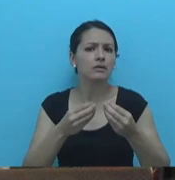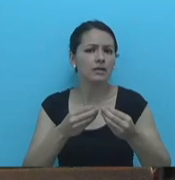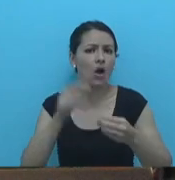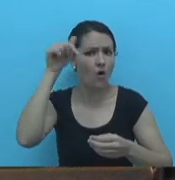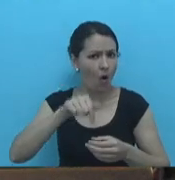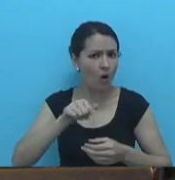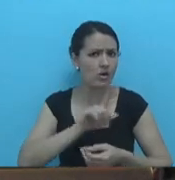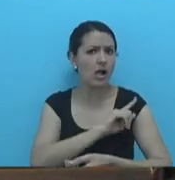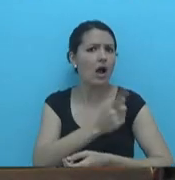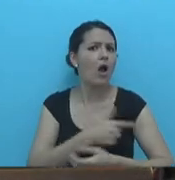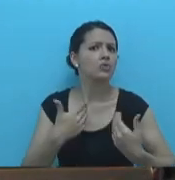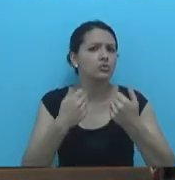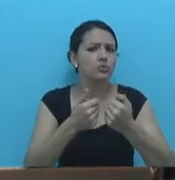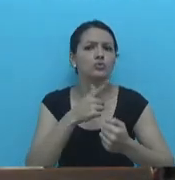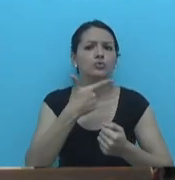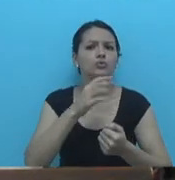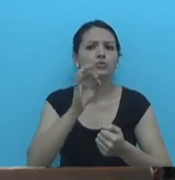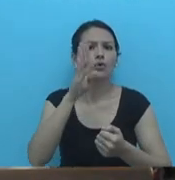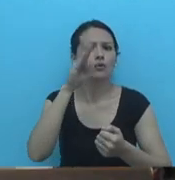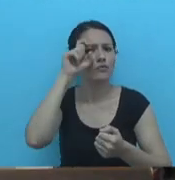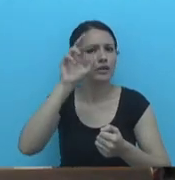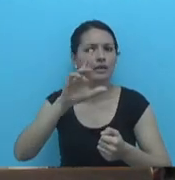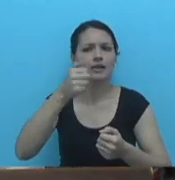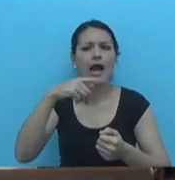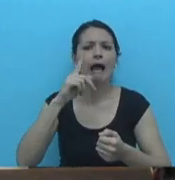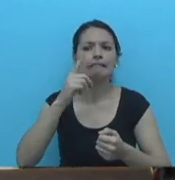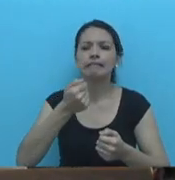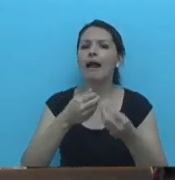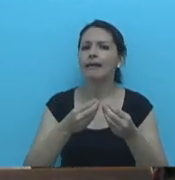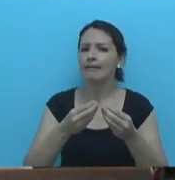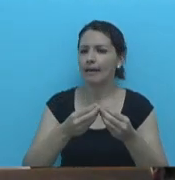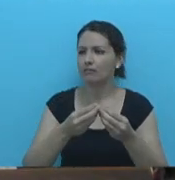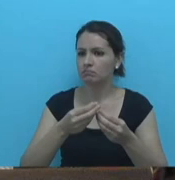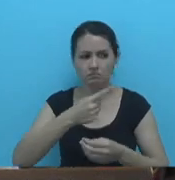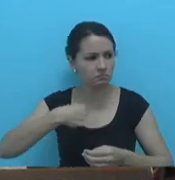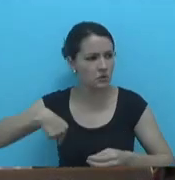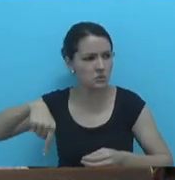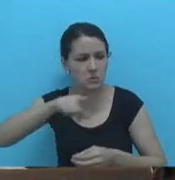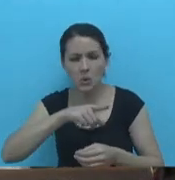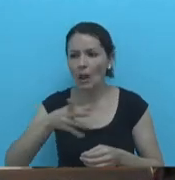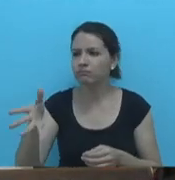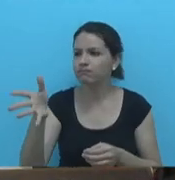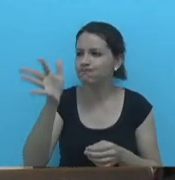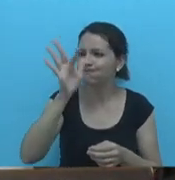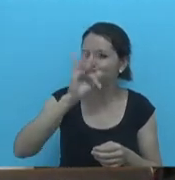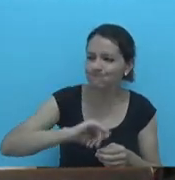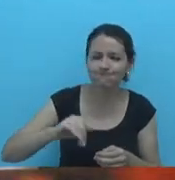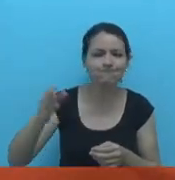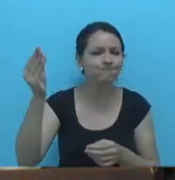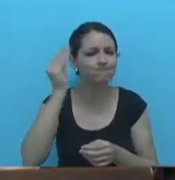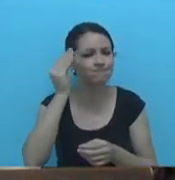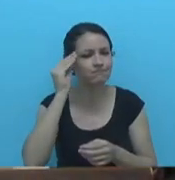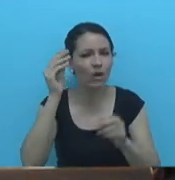la soberanía? Nosotros, en nuestra vida cotidiana, tenemos generalmente la historia metida a través de los